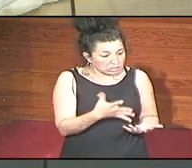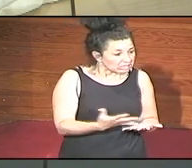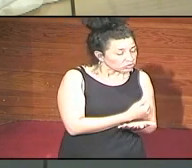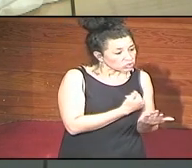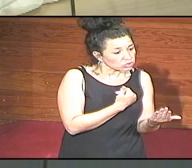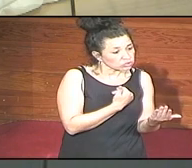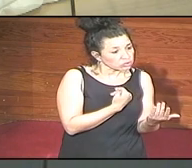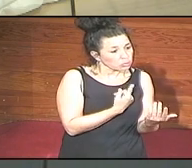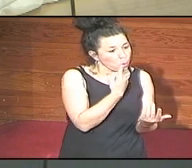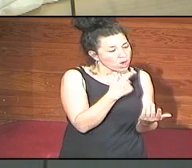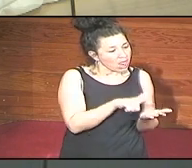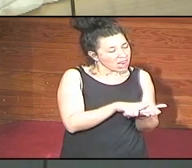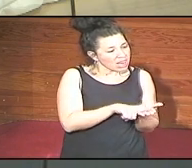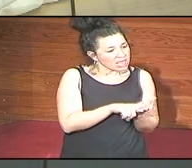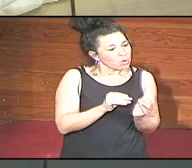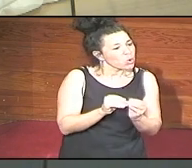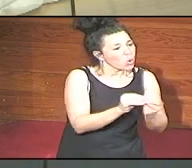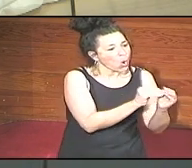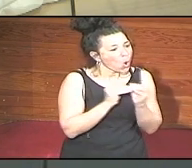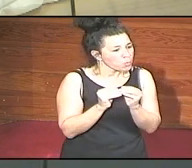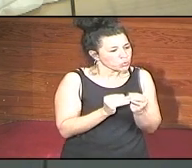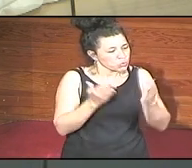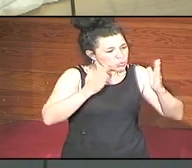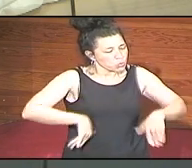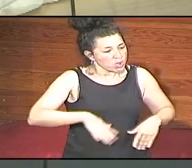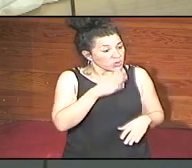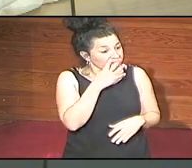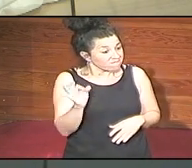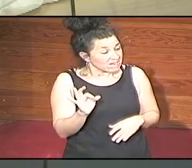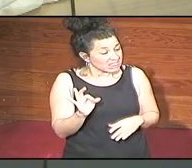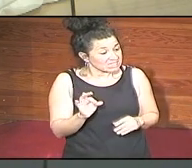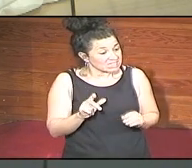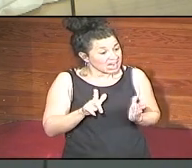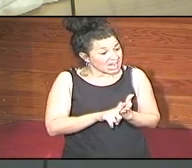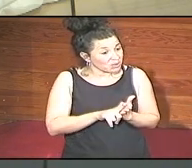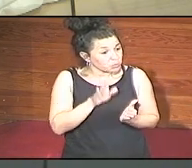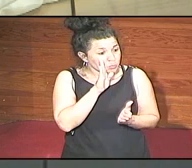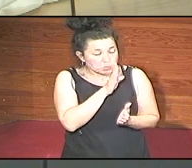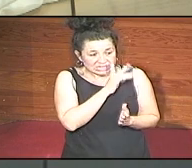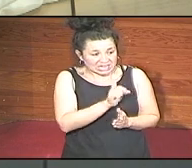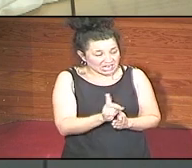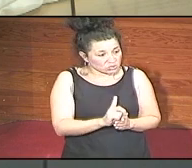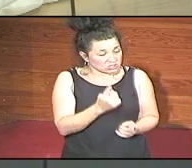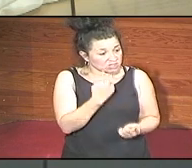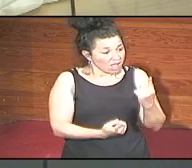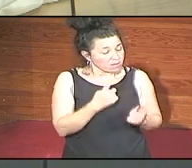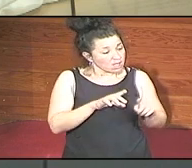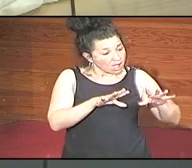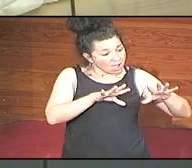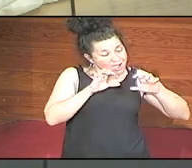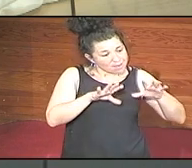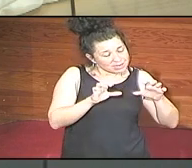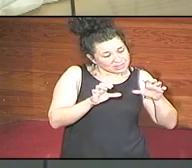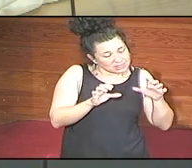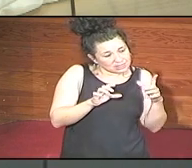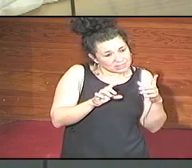no hay una lengua común que dominen porque el francés no es su lengua materna entonces aprenden y muchas veces allí se